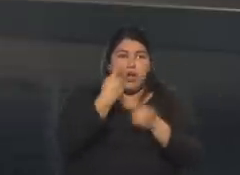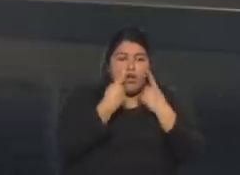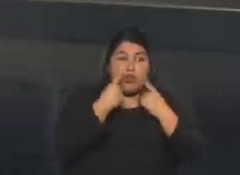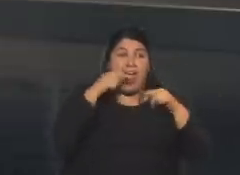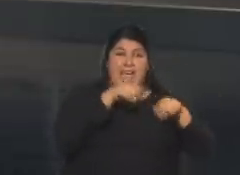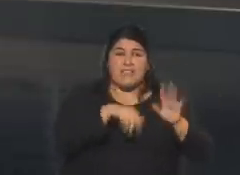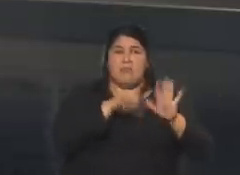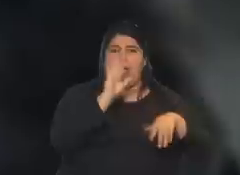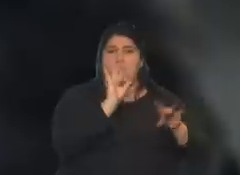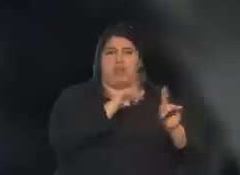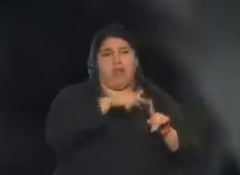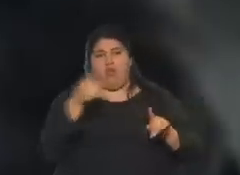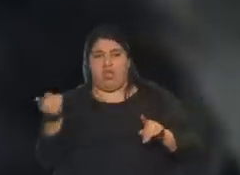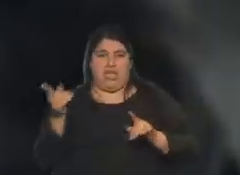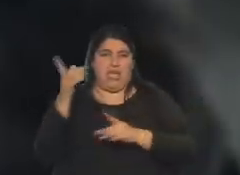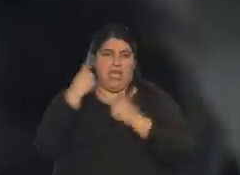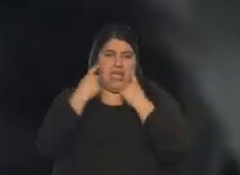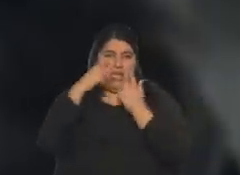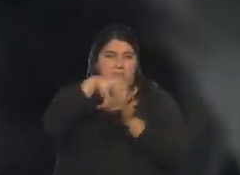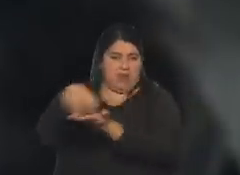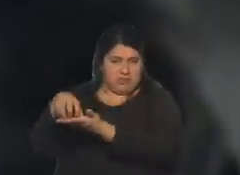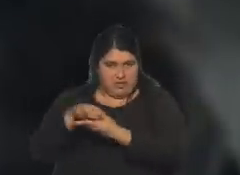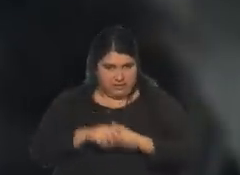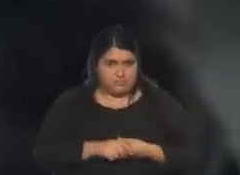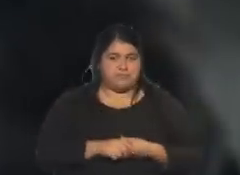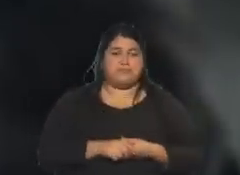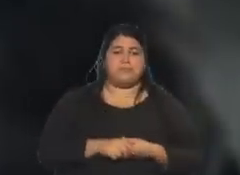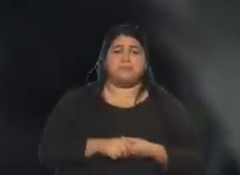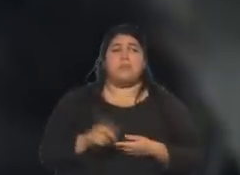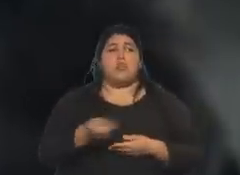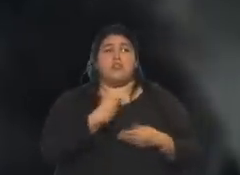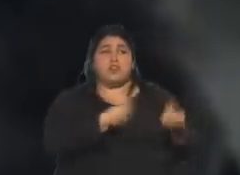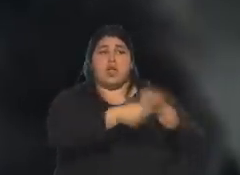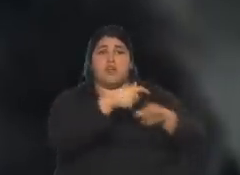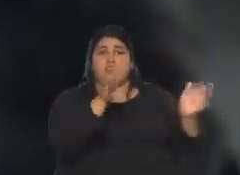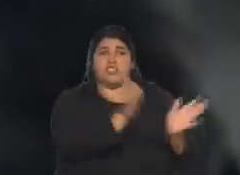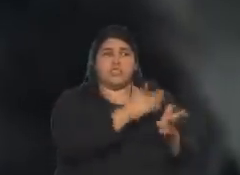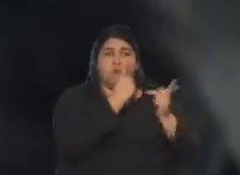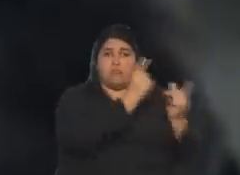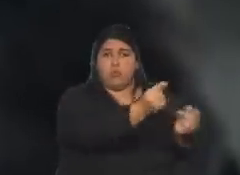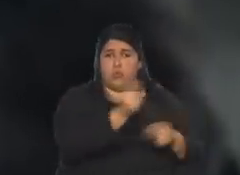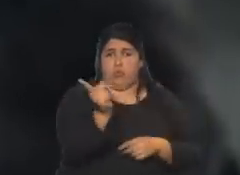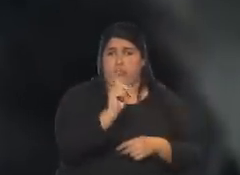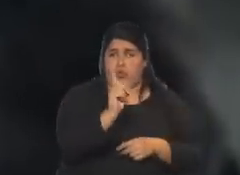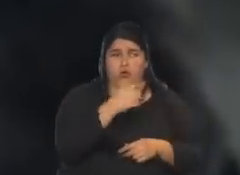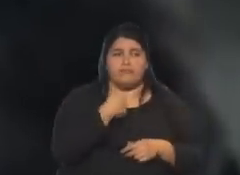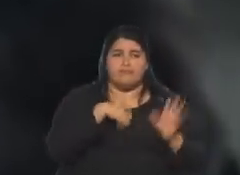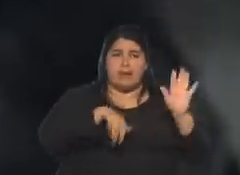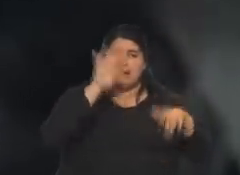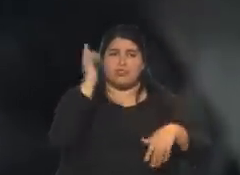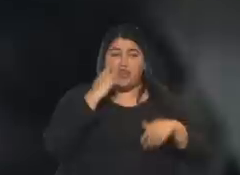Eso es muy complicado. Y tampoco es que cuestionar al propietario de un comercio minorista, porque muchas veces hemos hecho un